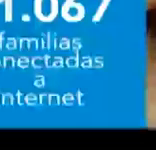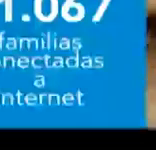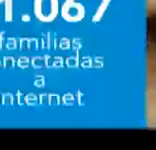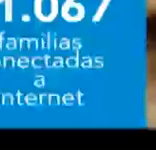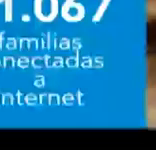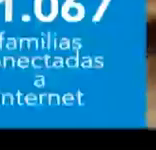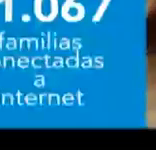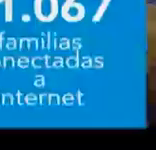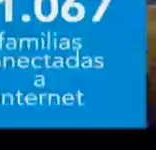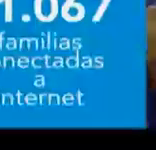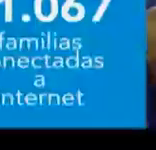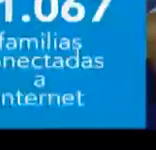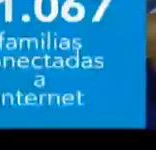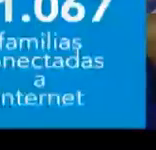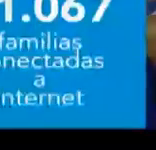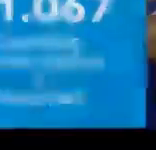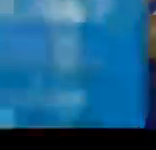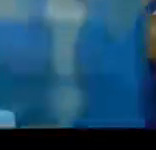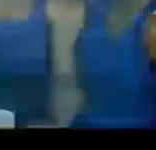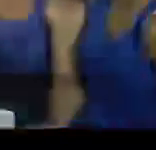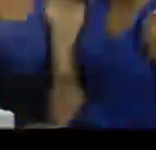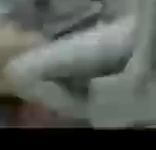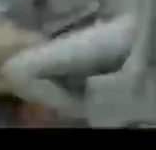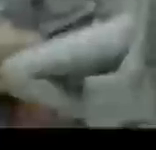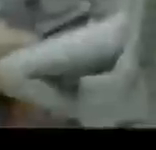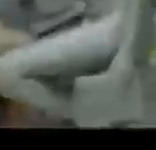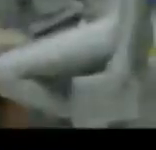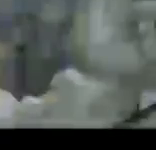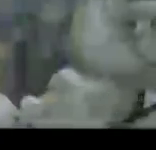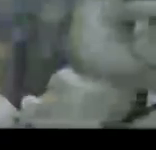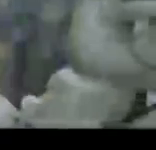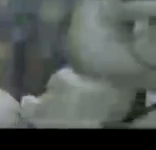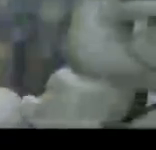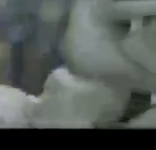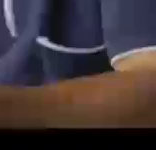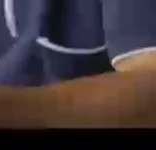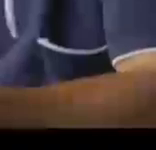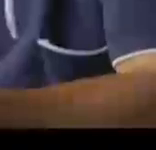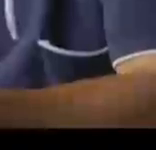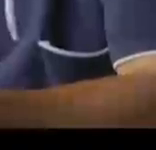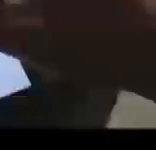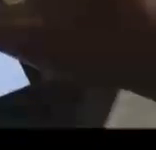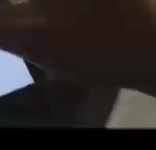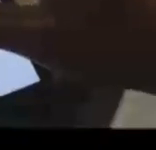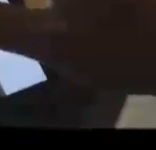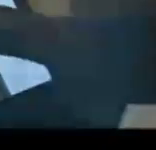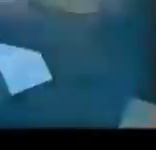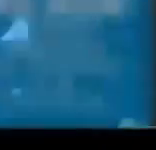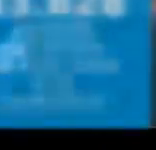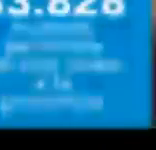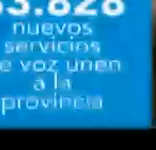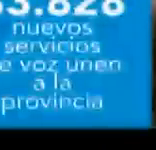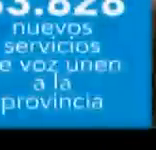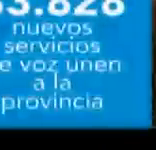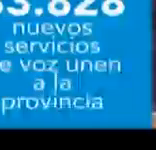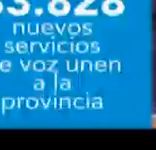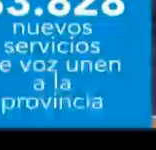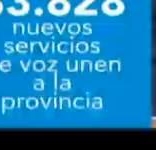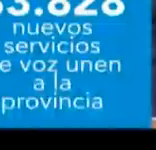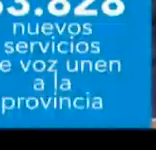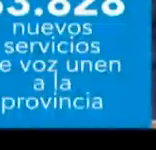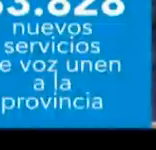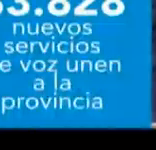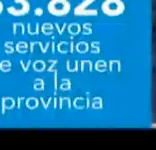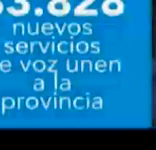nueva música, sacamos todo el provecho por internet. Y eso ha hecho de que también se participe apoyando como gestor cultural